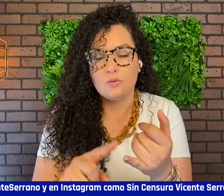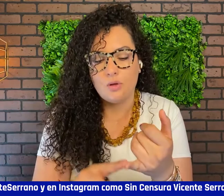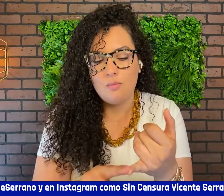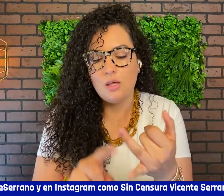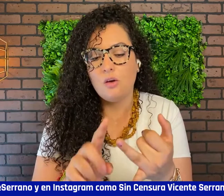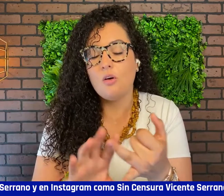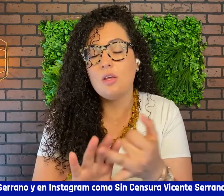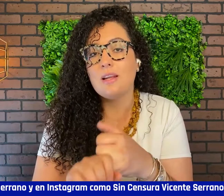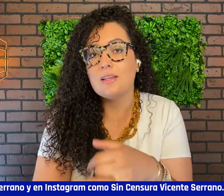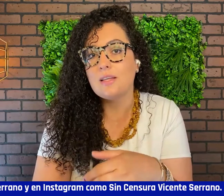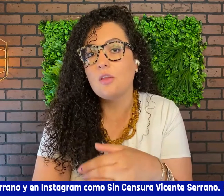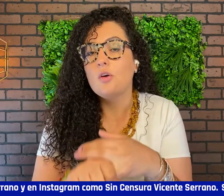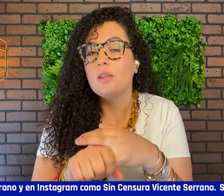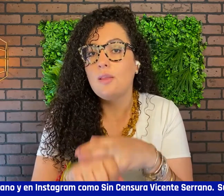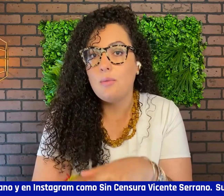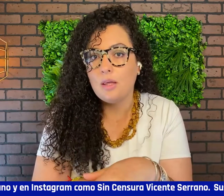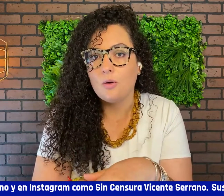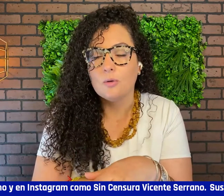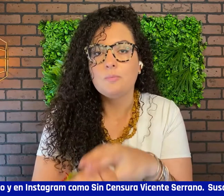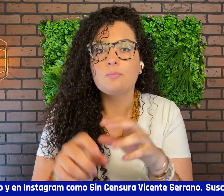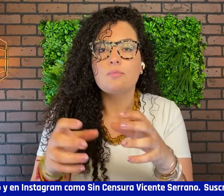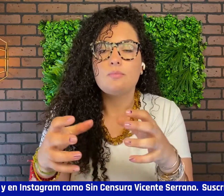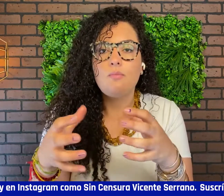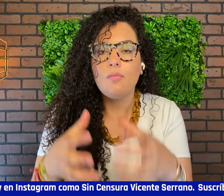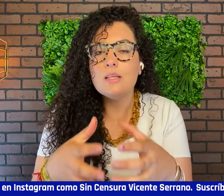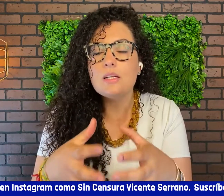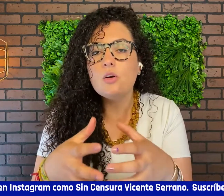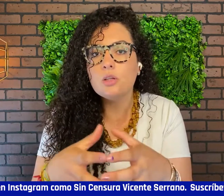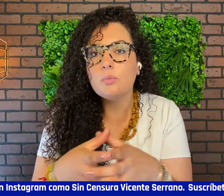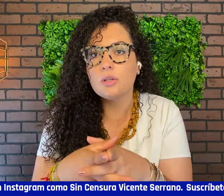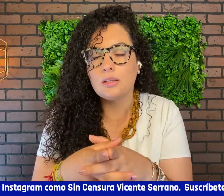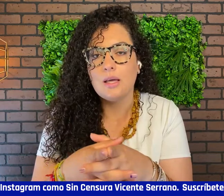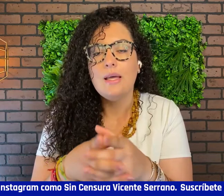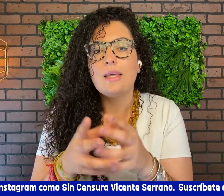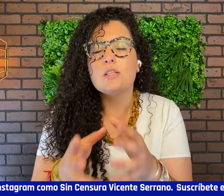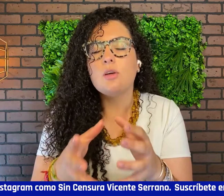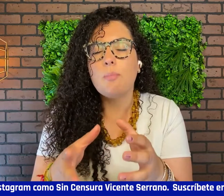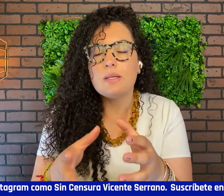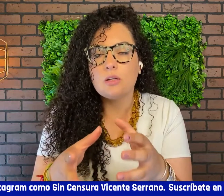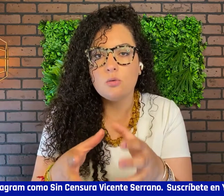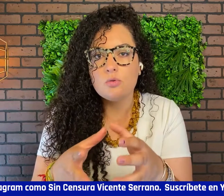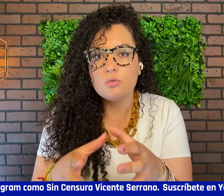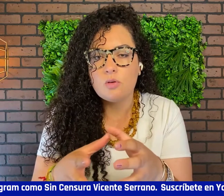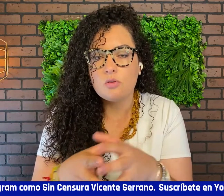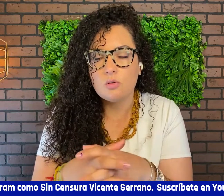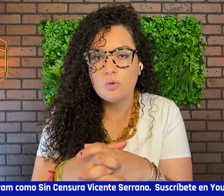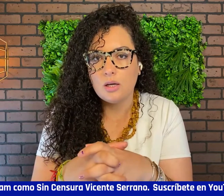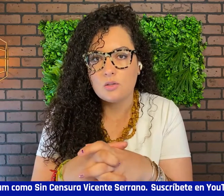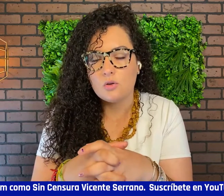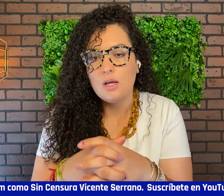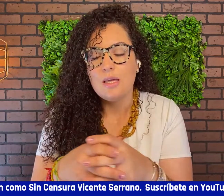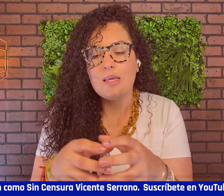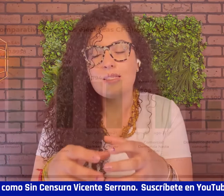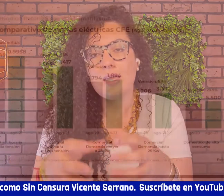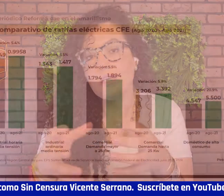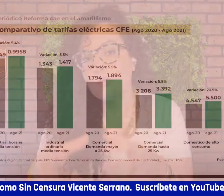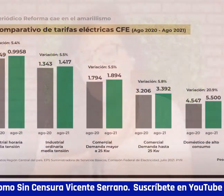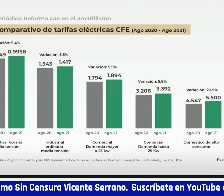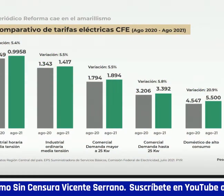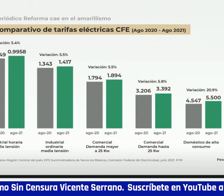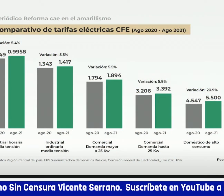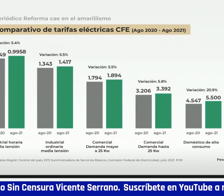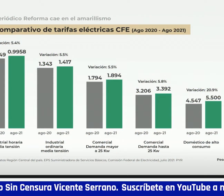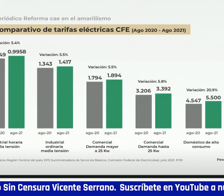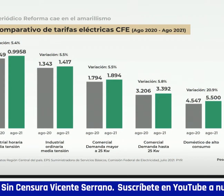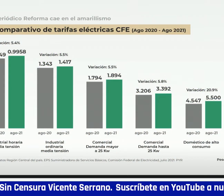en la Ciudad de México y en el Estado de México. Esa es la nota importante. ¿Qué es lo que pasa con muchos medios de comunicación? Y es que estos